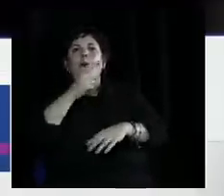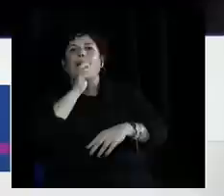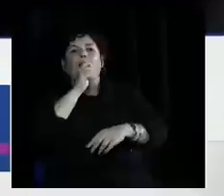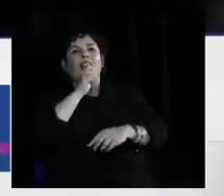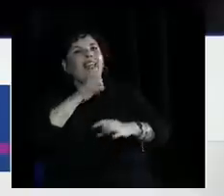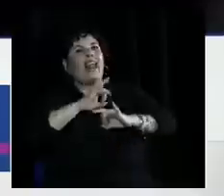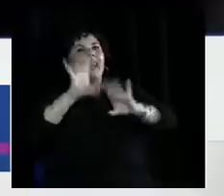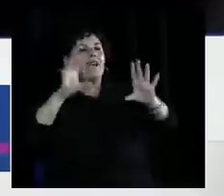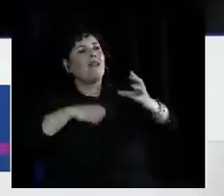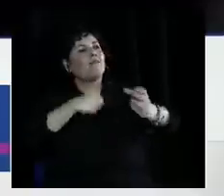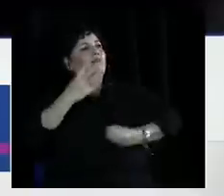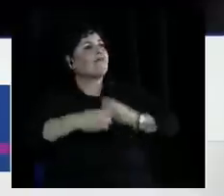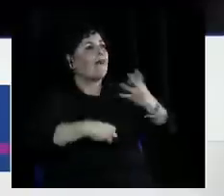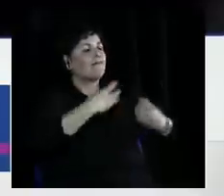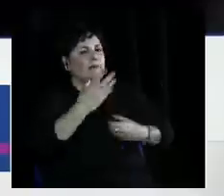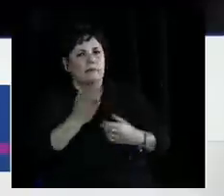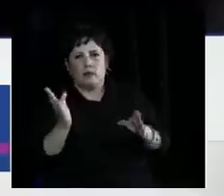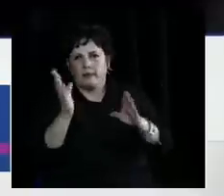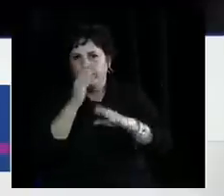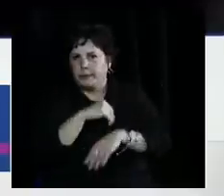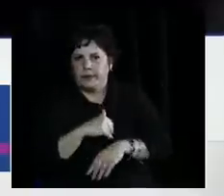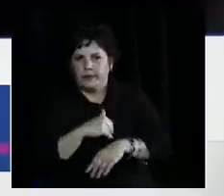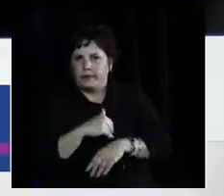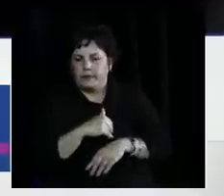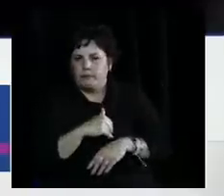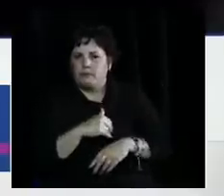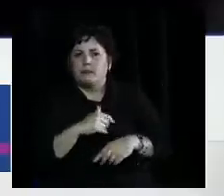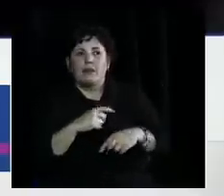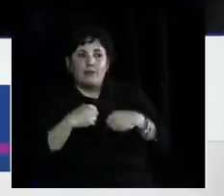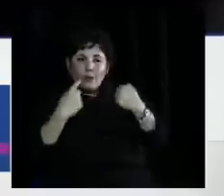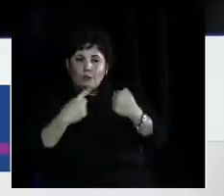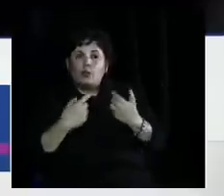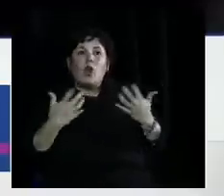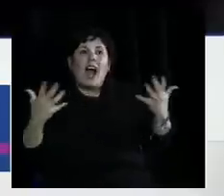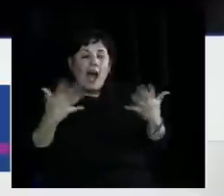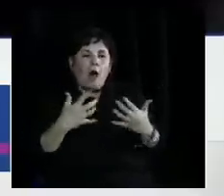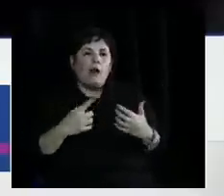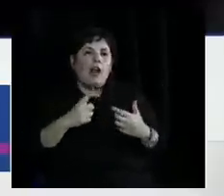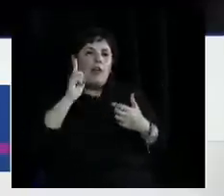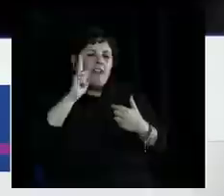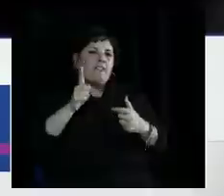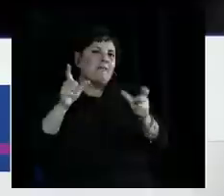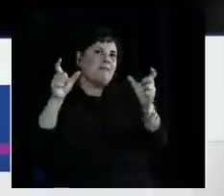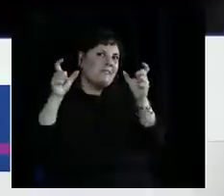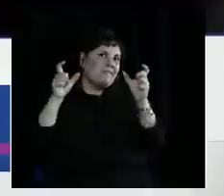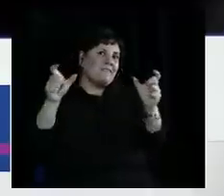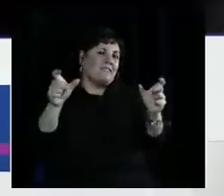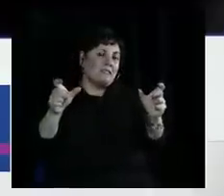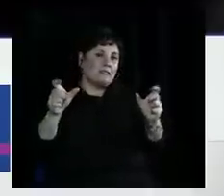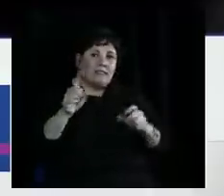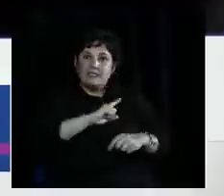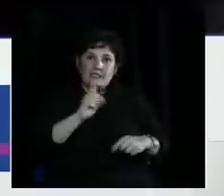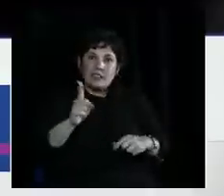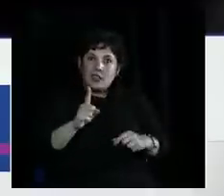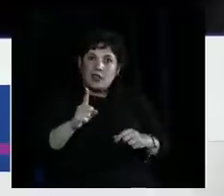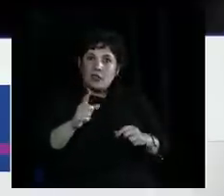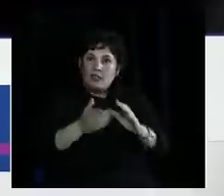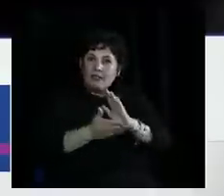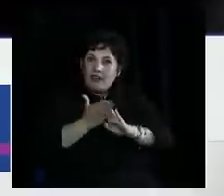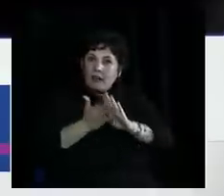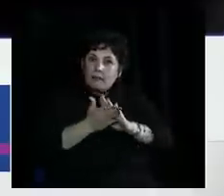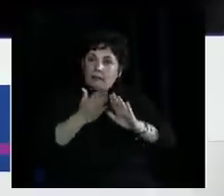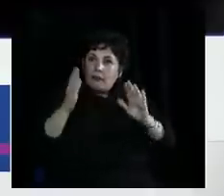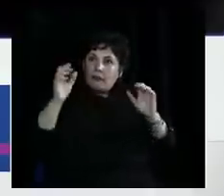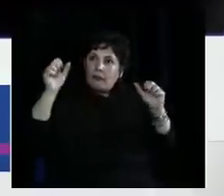periodística. Y como decía antes, si nosotros no paramos esto ahora, este deterioro que parece ser